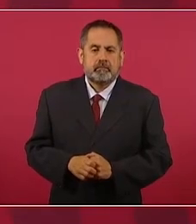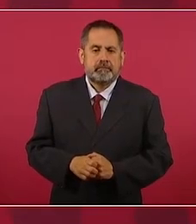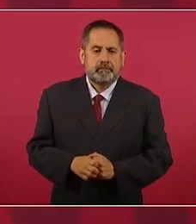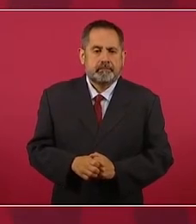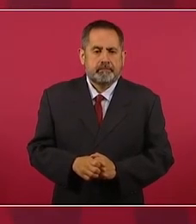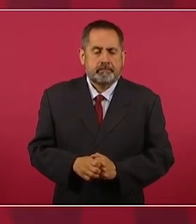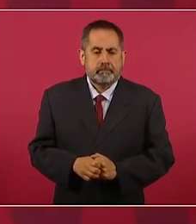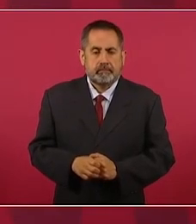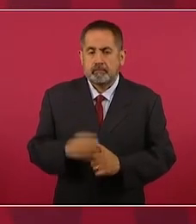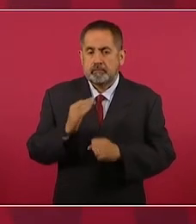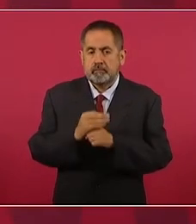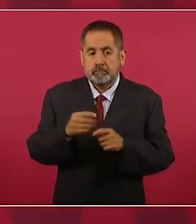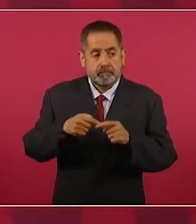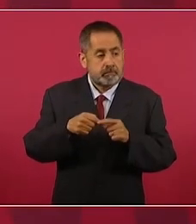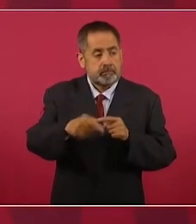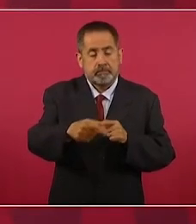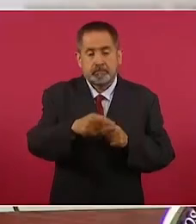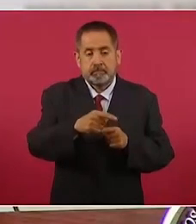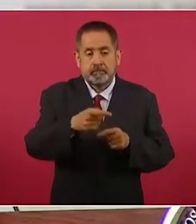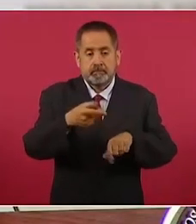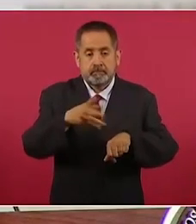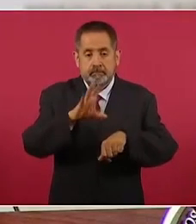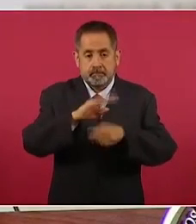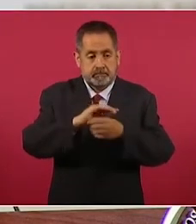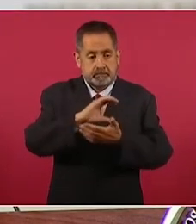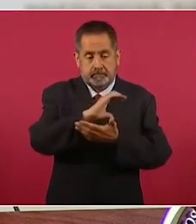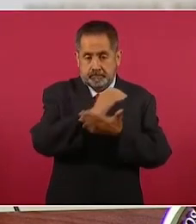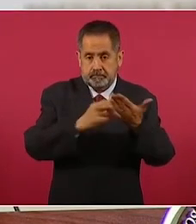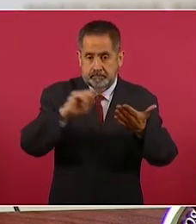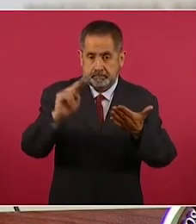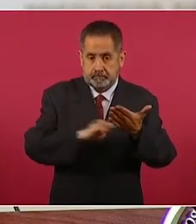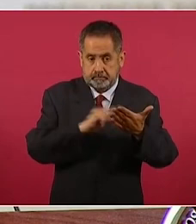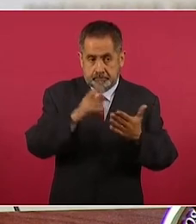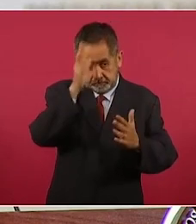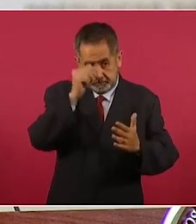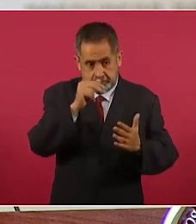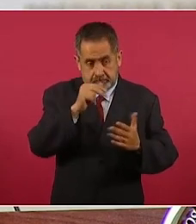se está por vencer el convenio,